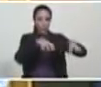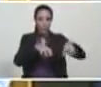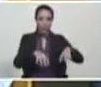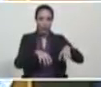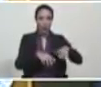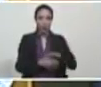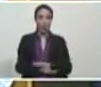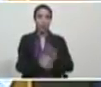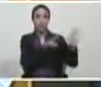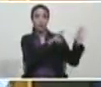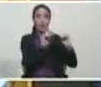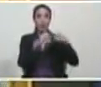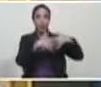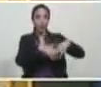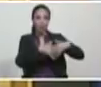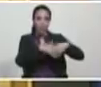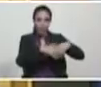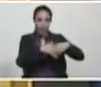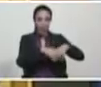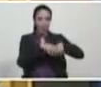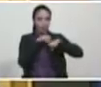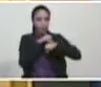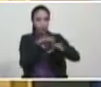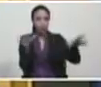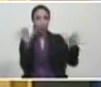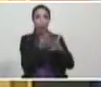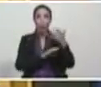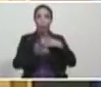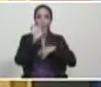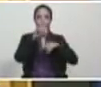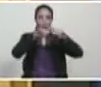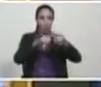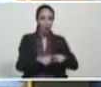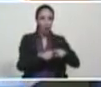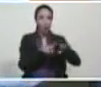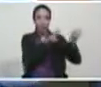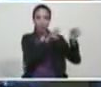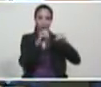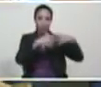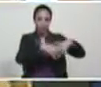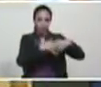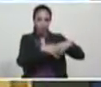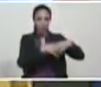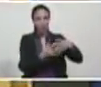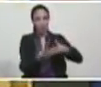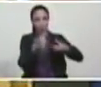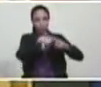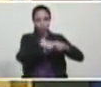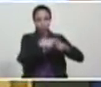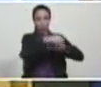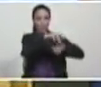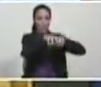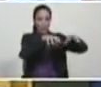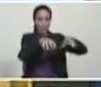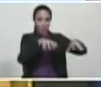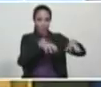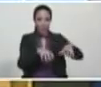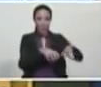70 industrias de autopartes a lo largo y ancho del país. Esas industrias están concentradas aquí en el estado